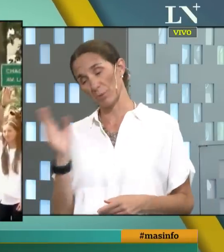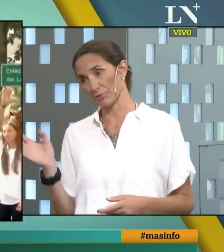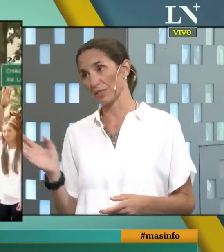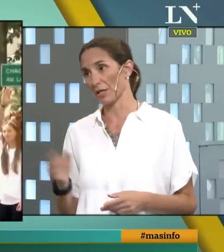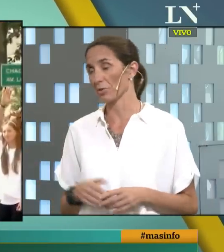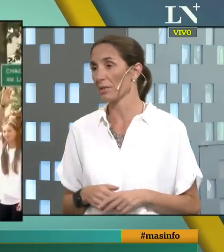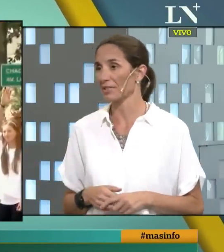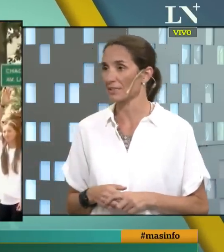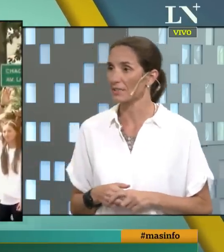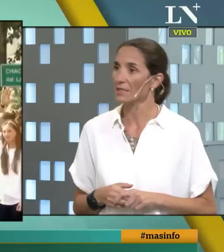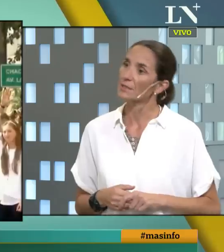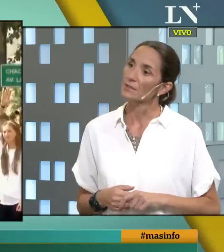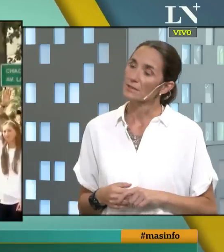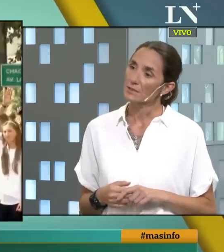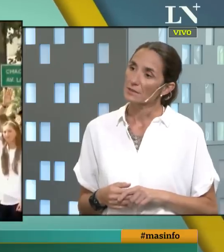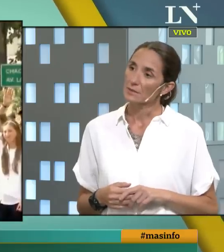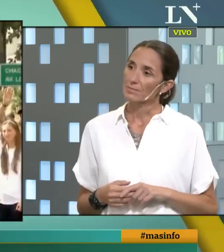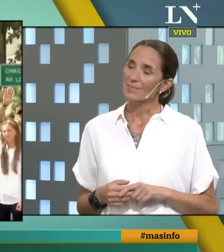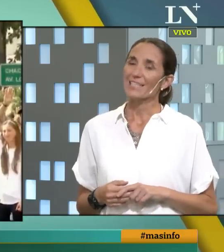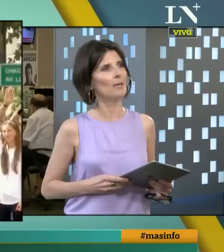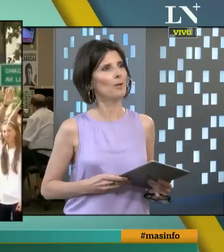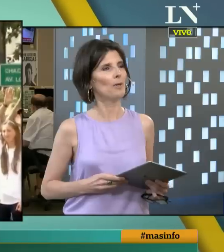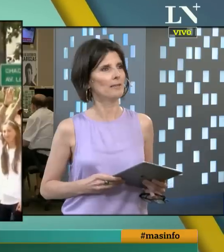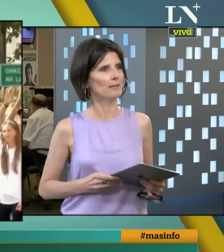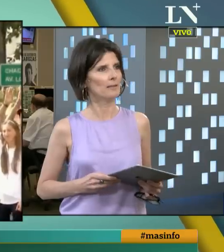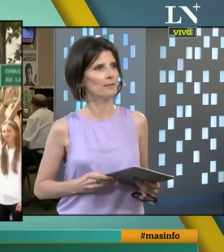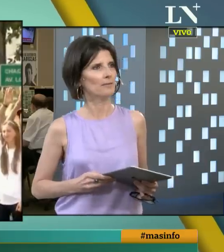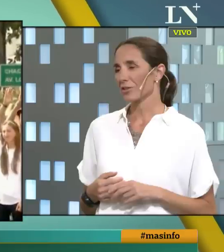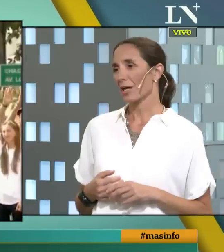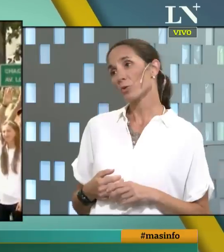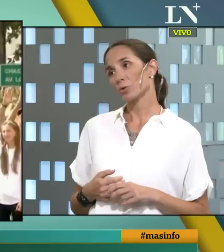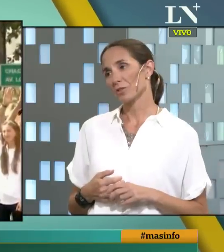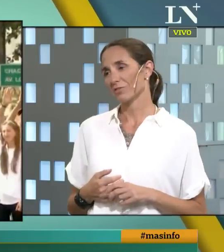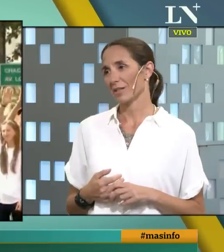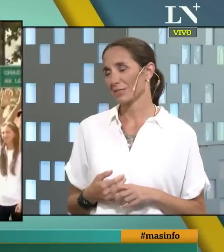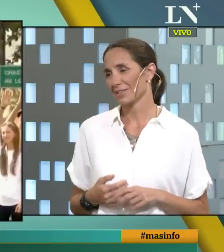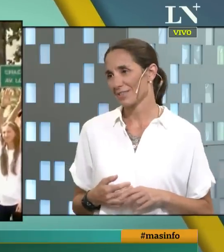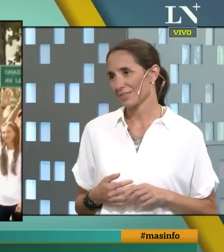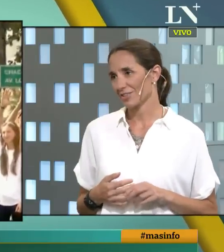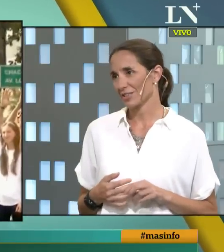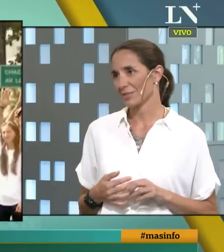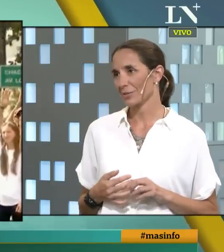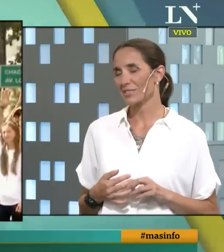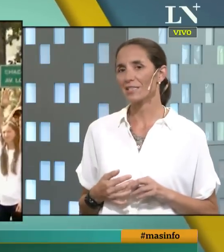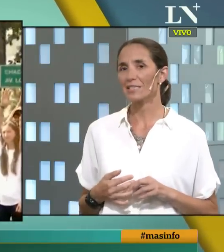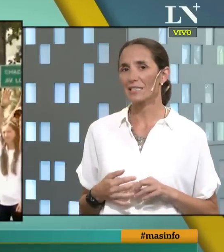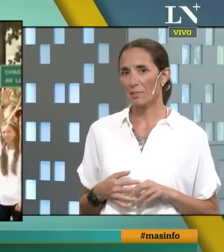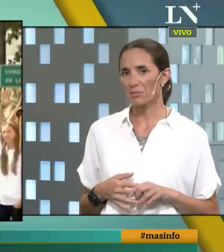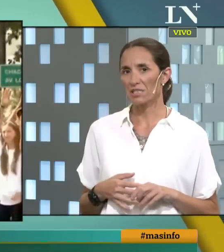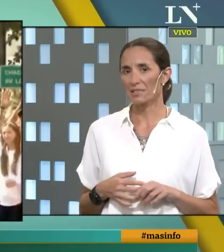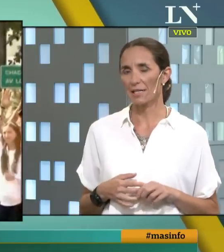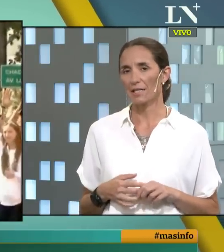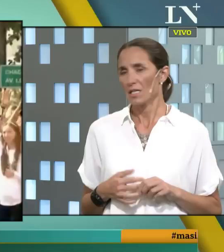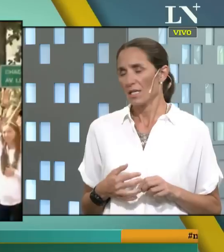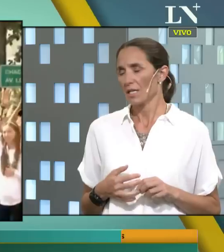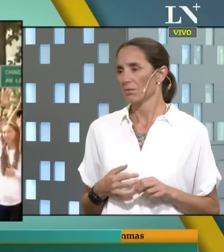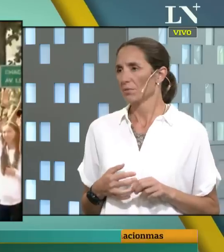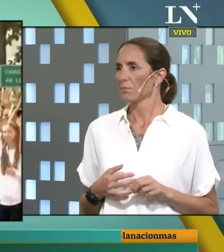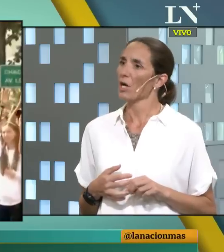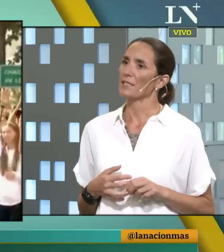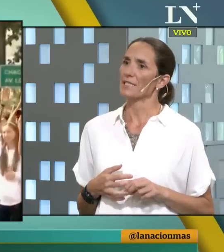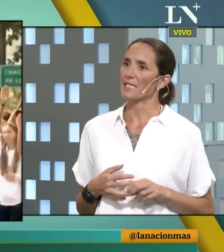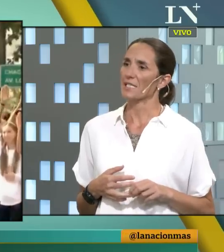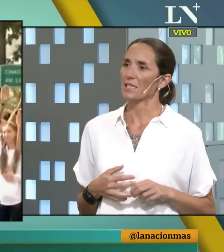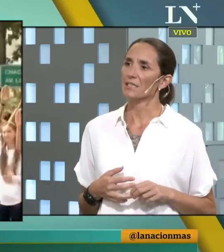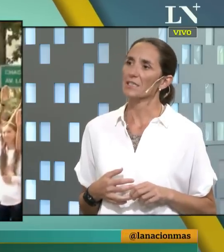Venezuela y por fuera, obviamente. ¿El otro nombre que decís que es clave? El otro nombre es Ernesto Araújo, flamante canciller de Brasil, que también está él